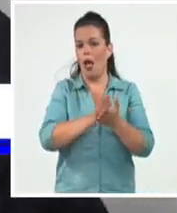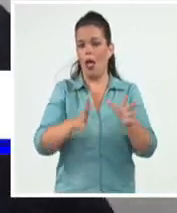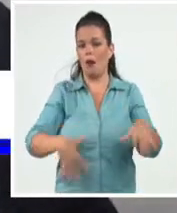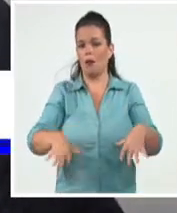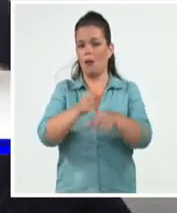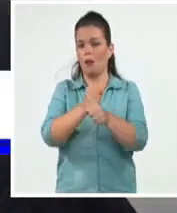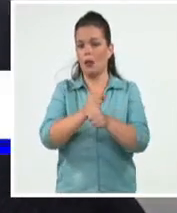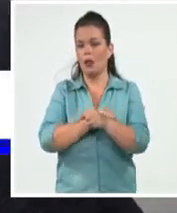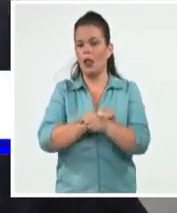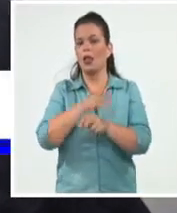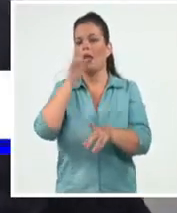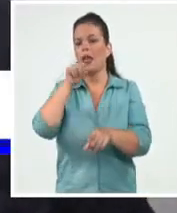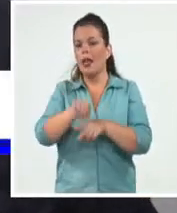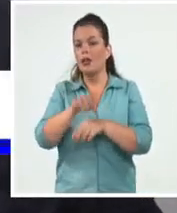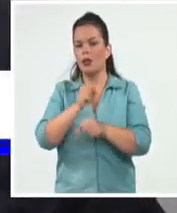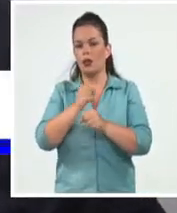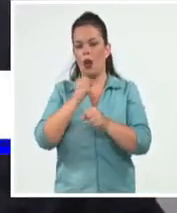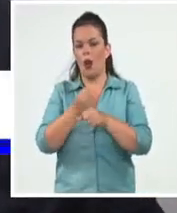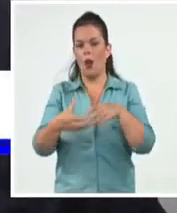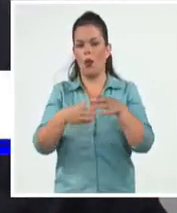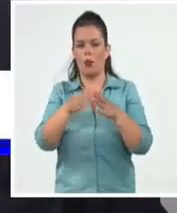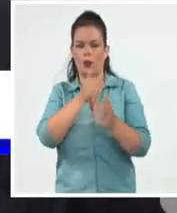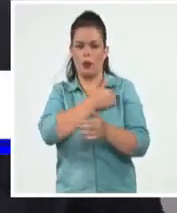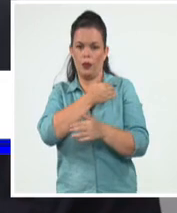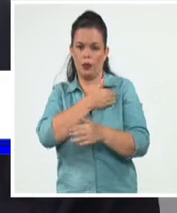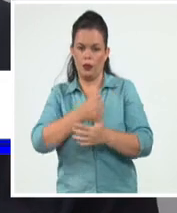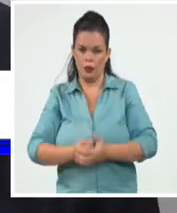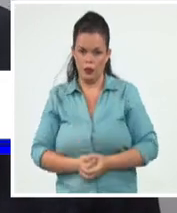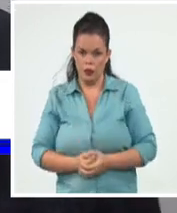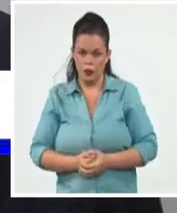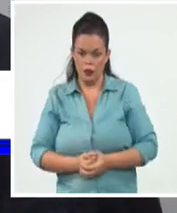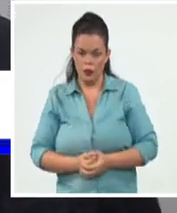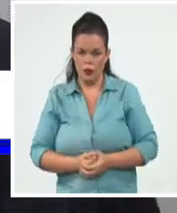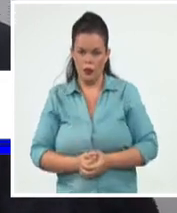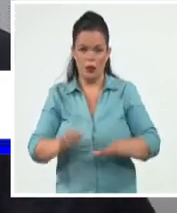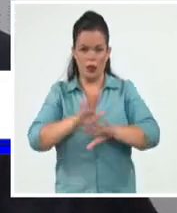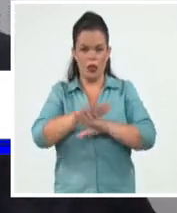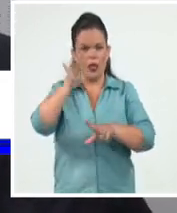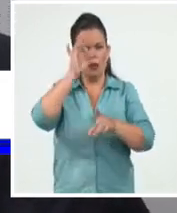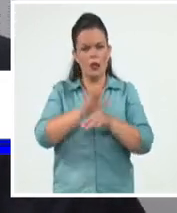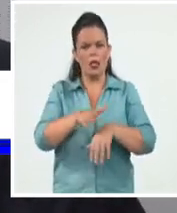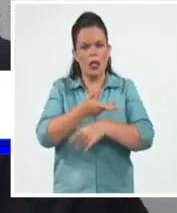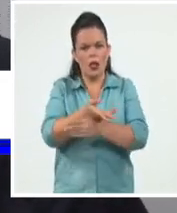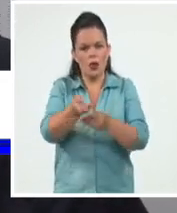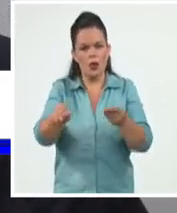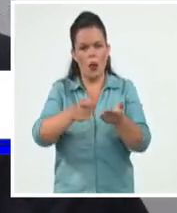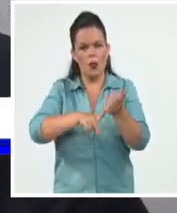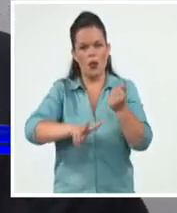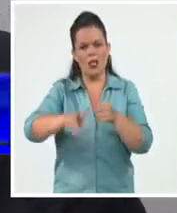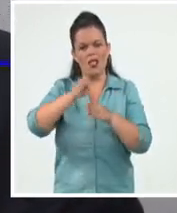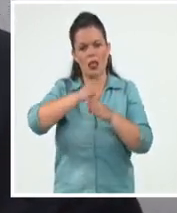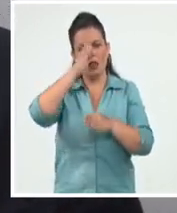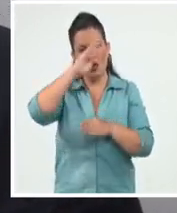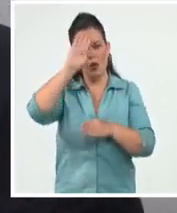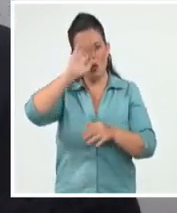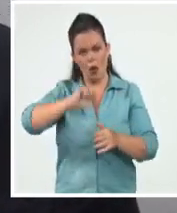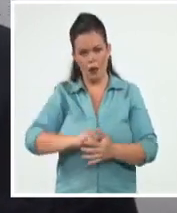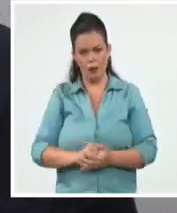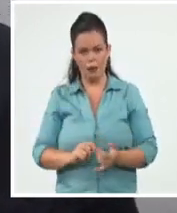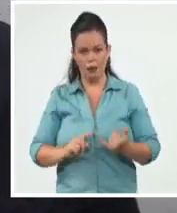realizado en un grupo de municipios. También se inició la distribución en la provincia de Santiago de Cuba, en la